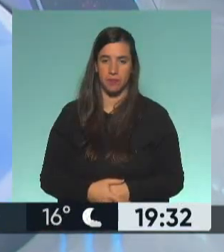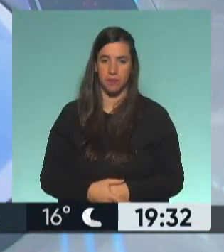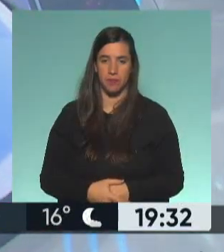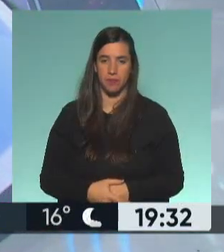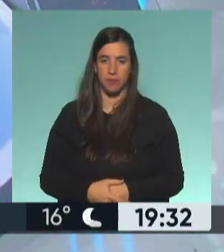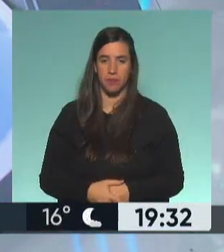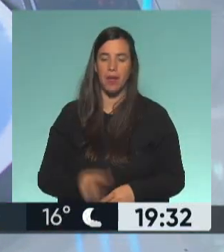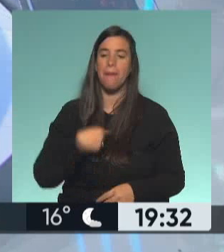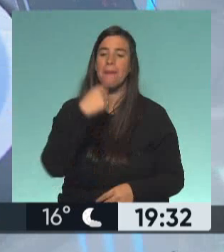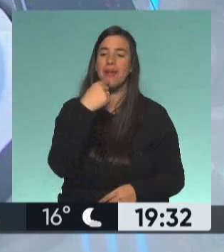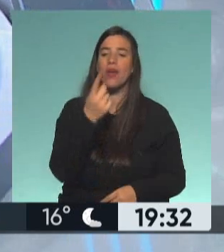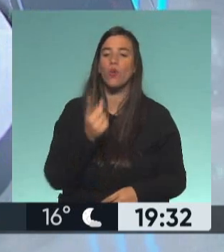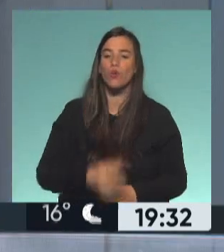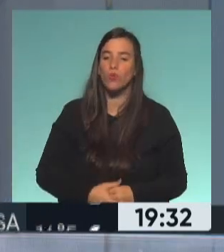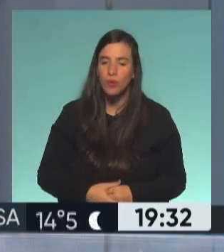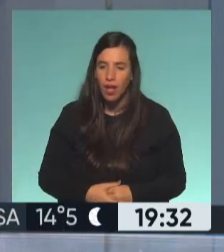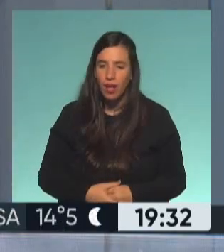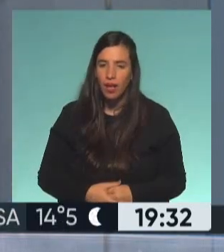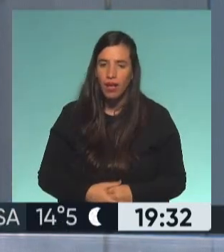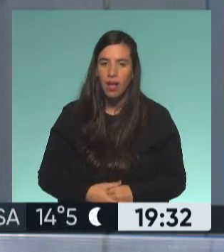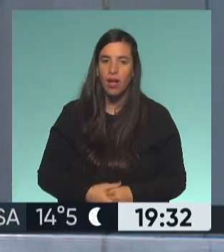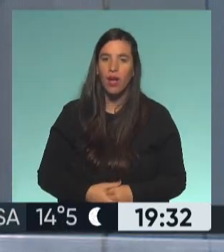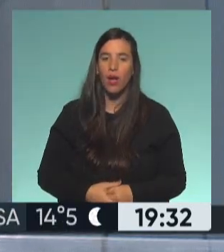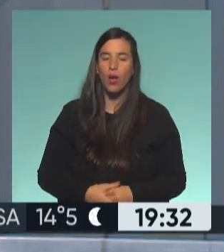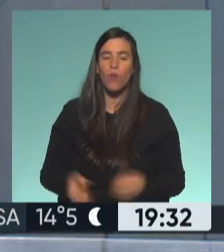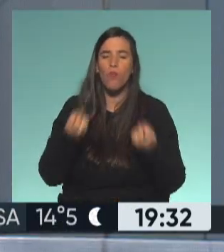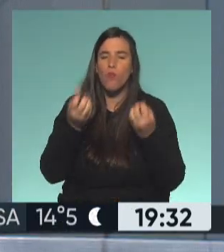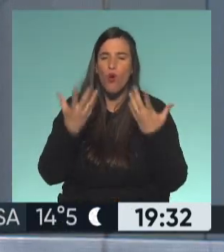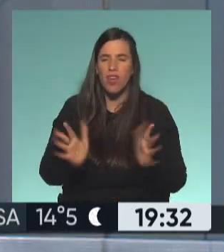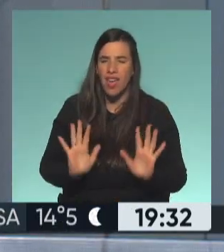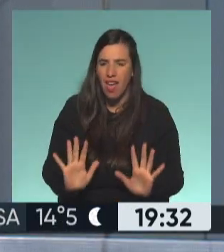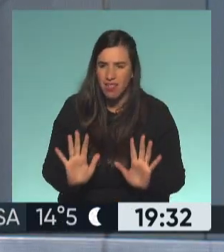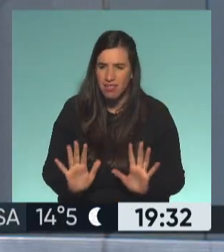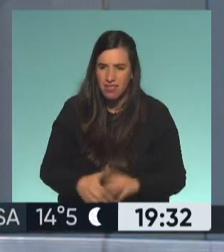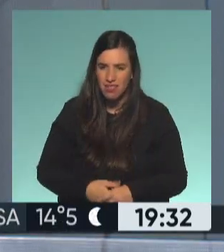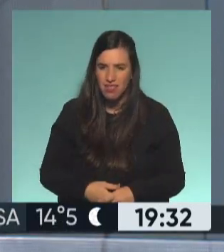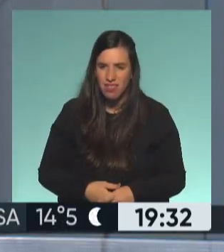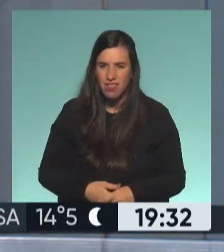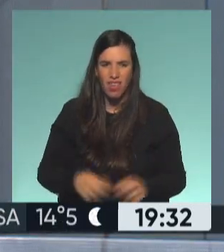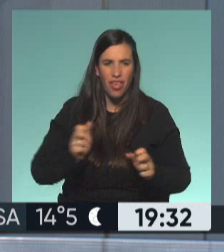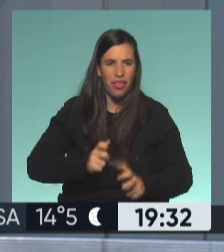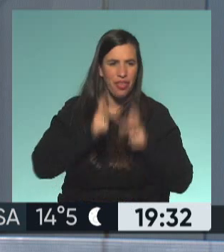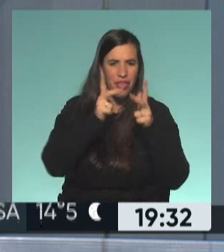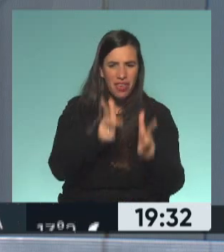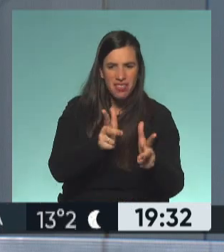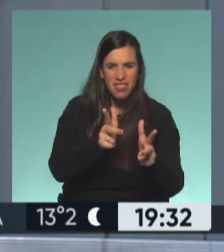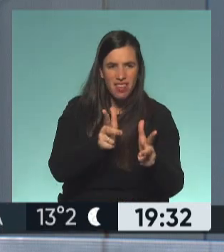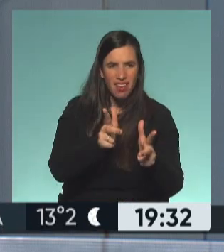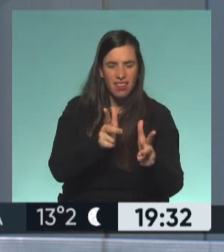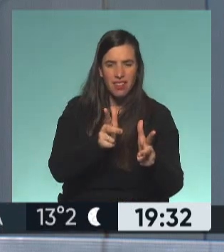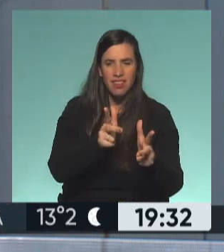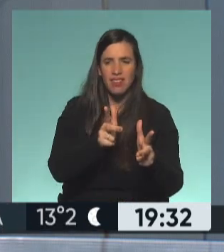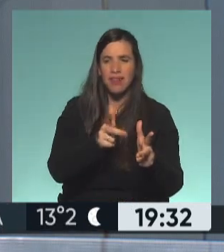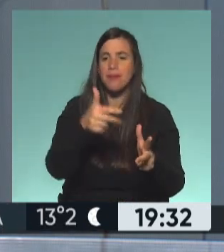La pregunta es, ¿por qué están tan desembosados? ¿Por qué dicen exactamente lo que van a